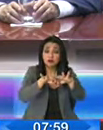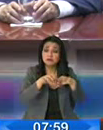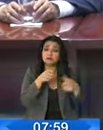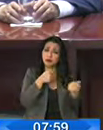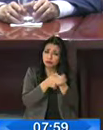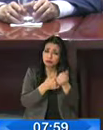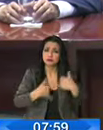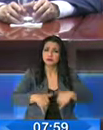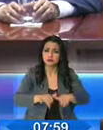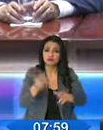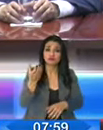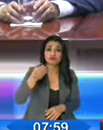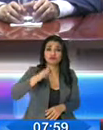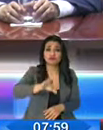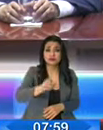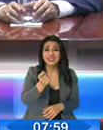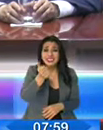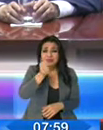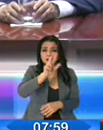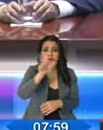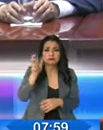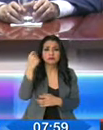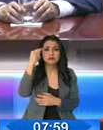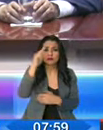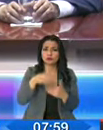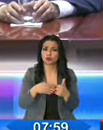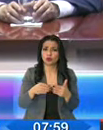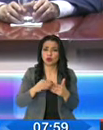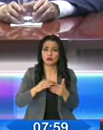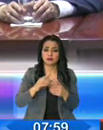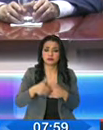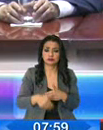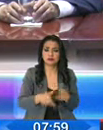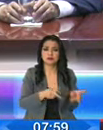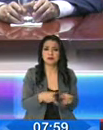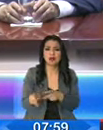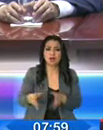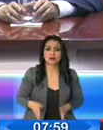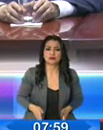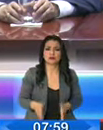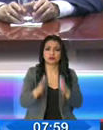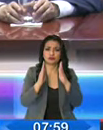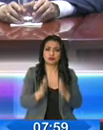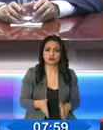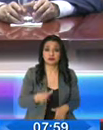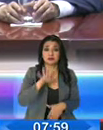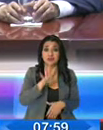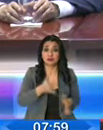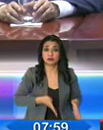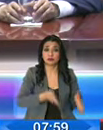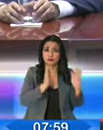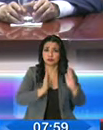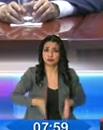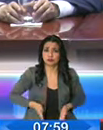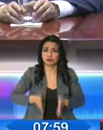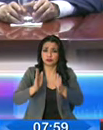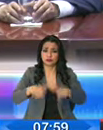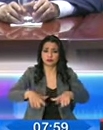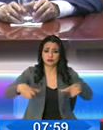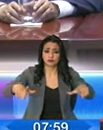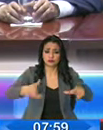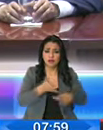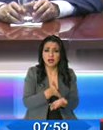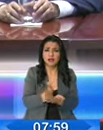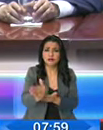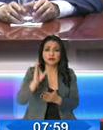Estamos invirtiendo casi 300 millones en la primera fase del plan vial, que incluye 5 carreteras y la ampliación del acceso a